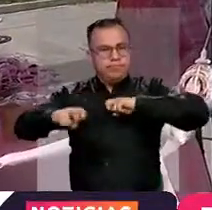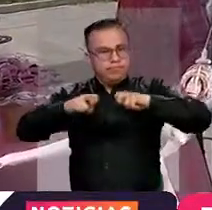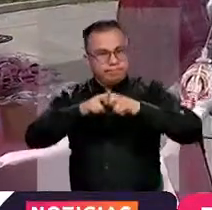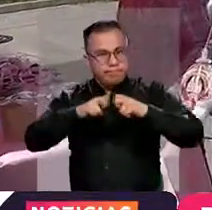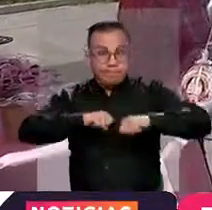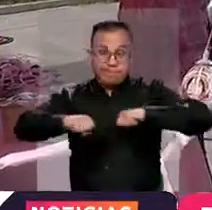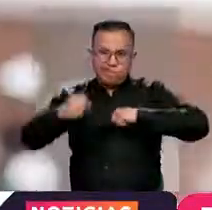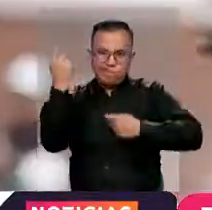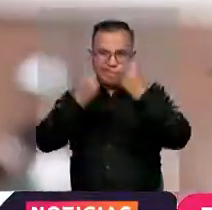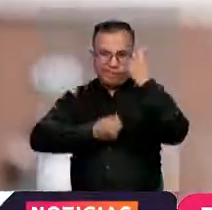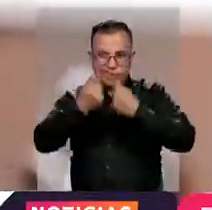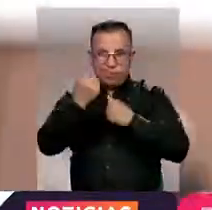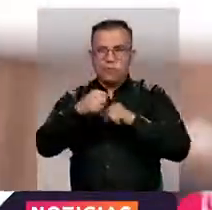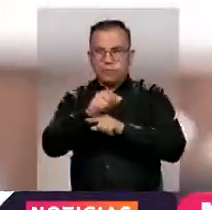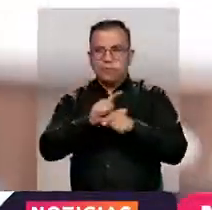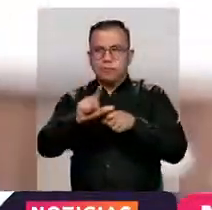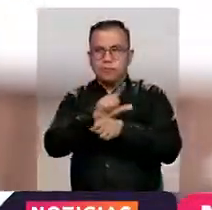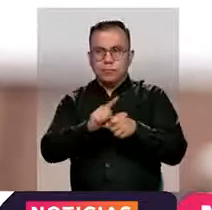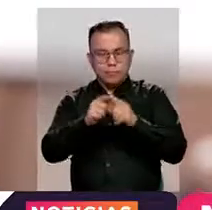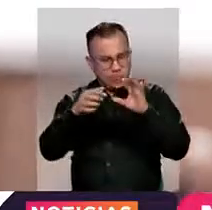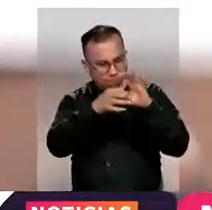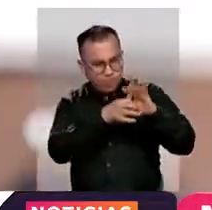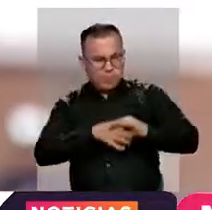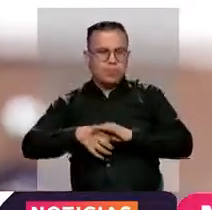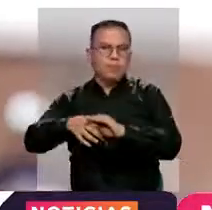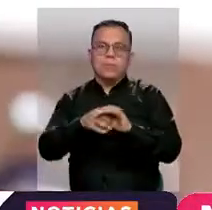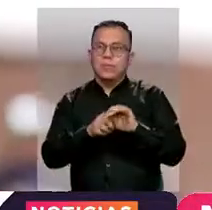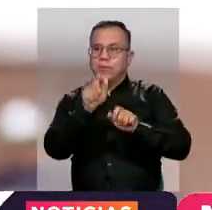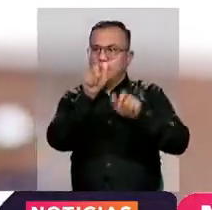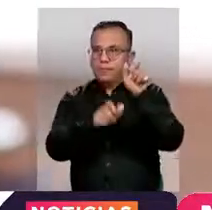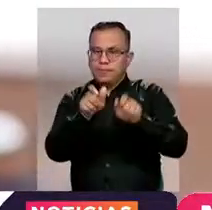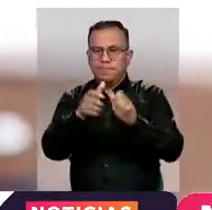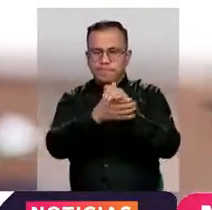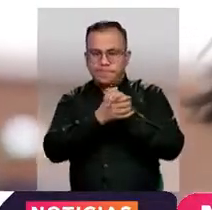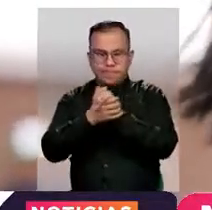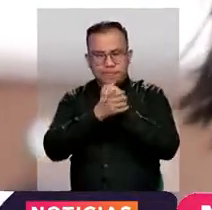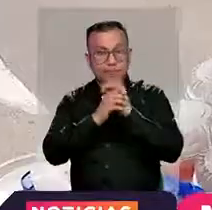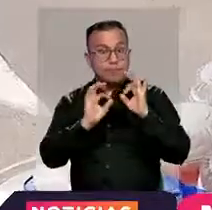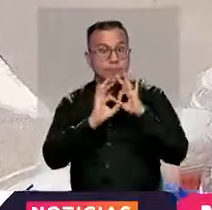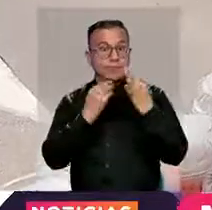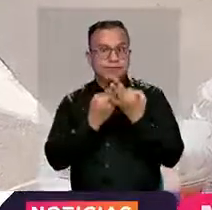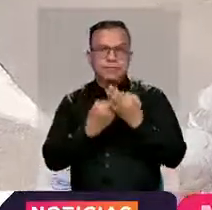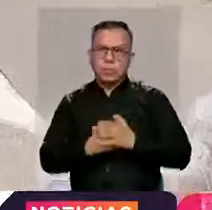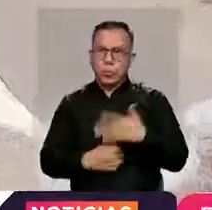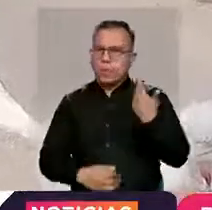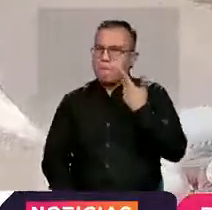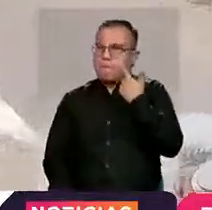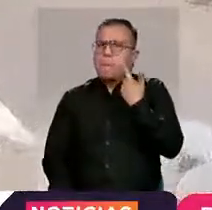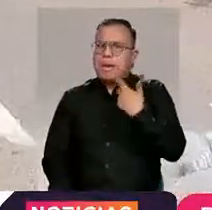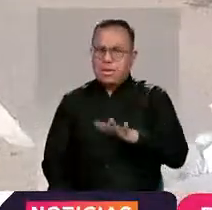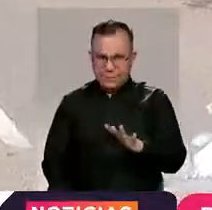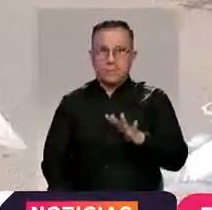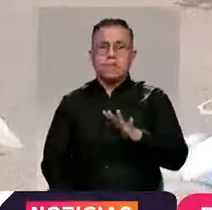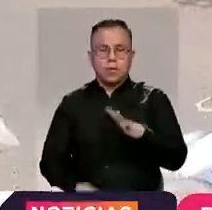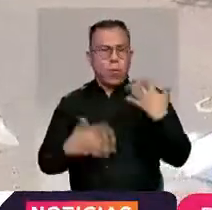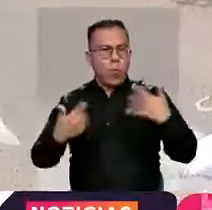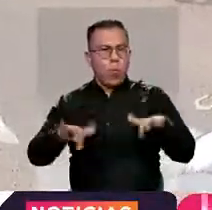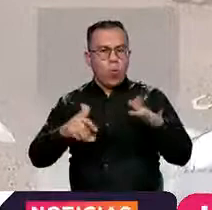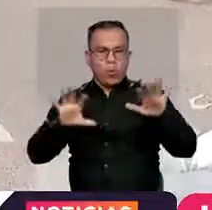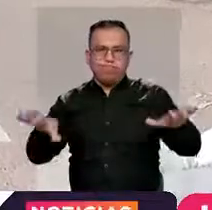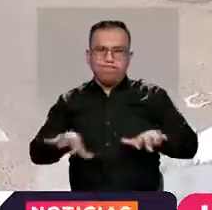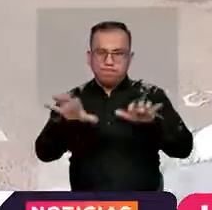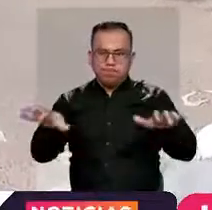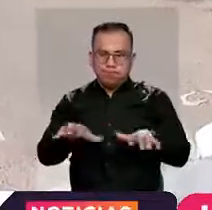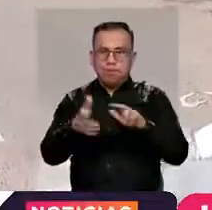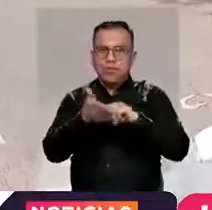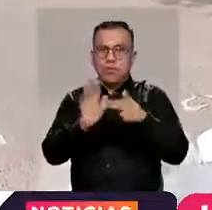la economía local. Nos une como comunidad, como personas, como amistades, como familia. Me parece una actividad muy enriquecedora, no solamente